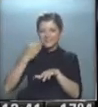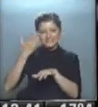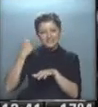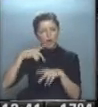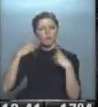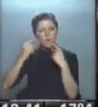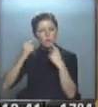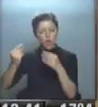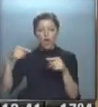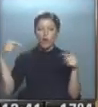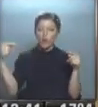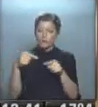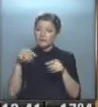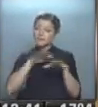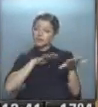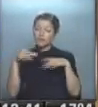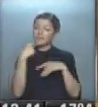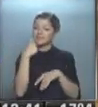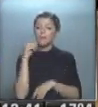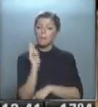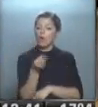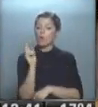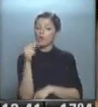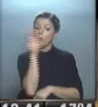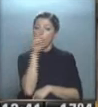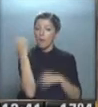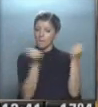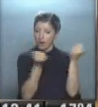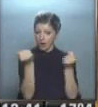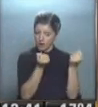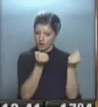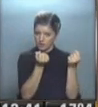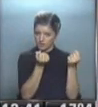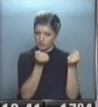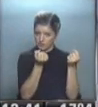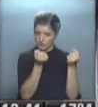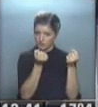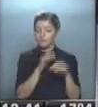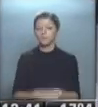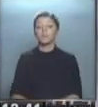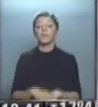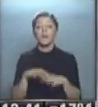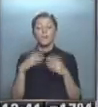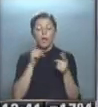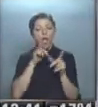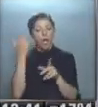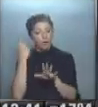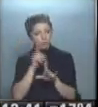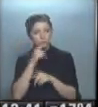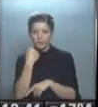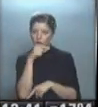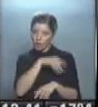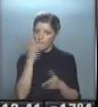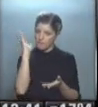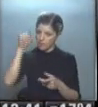original protesta contra la prohibición que les impide conducir vehículos de cualquier tipo. Pese a las advertencias de posibles